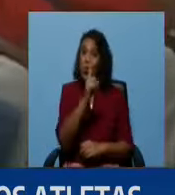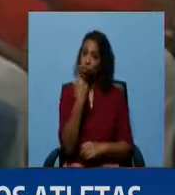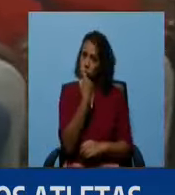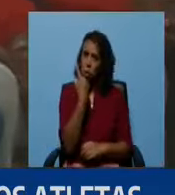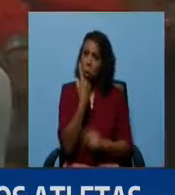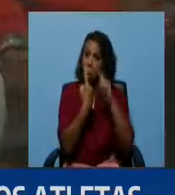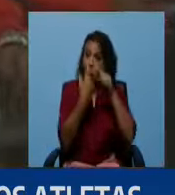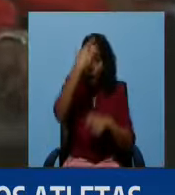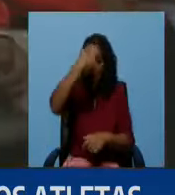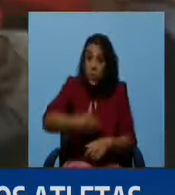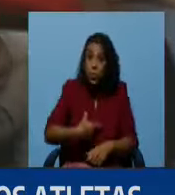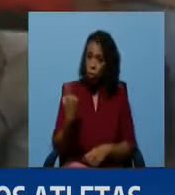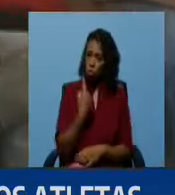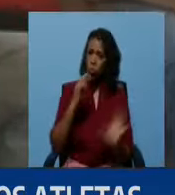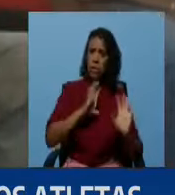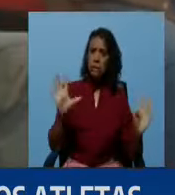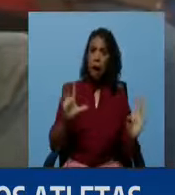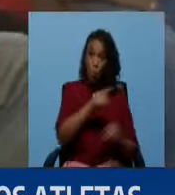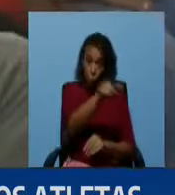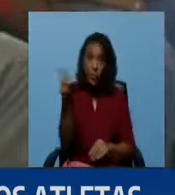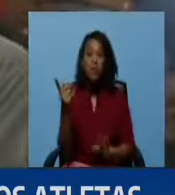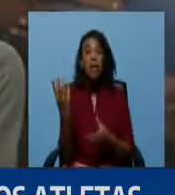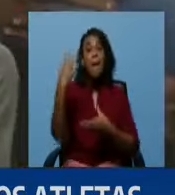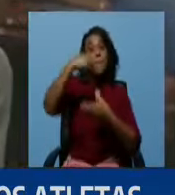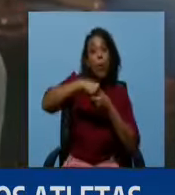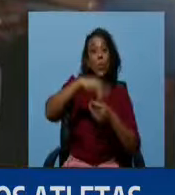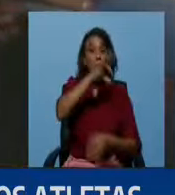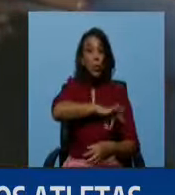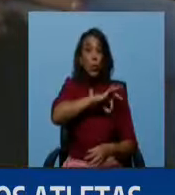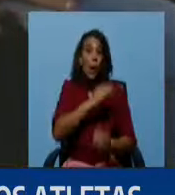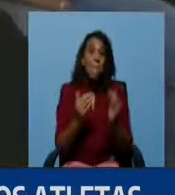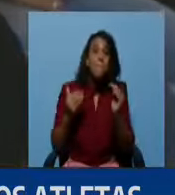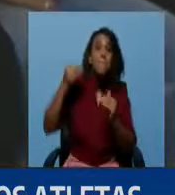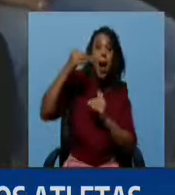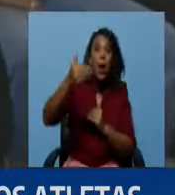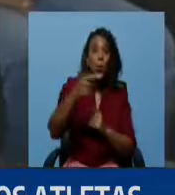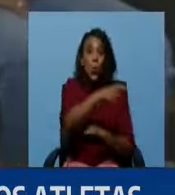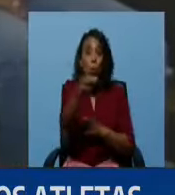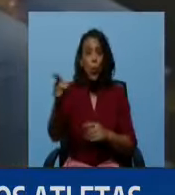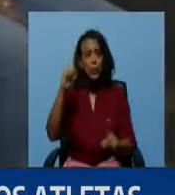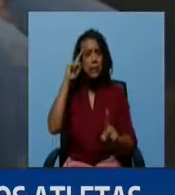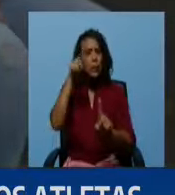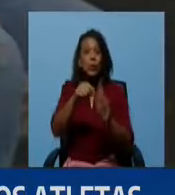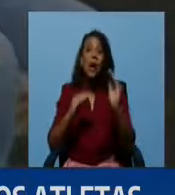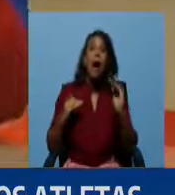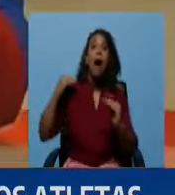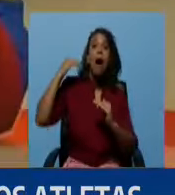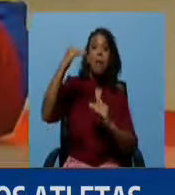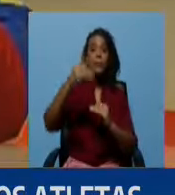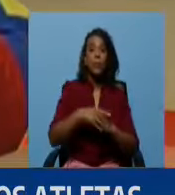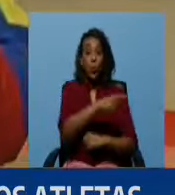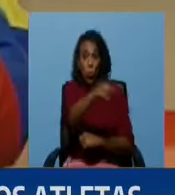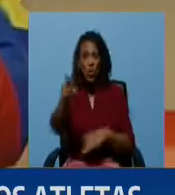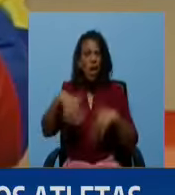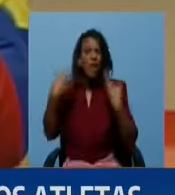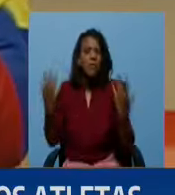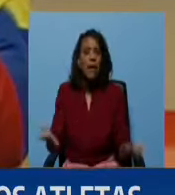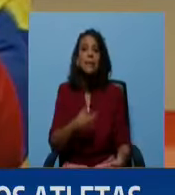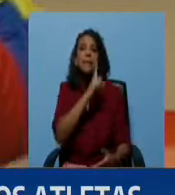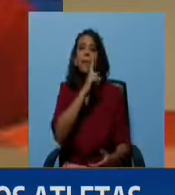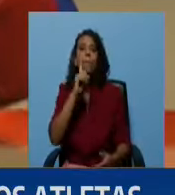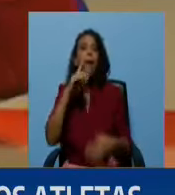en lo individual. Ustedes forman parte de algo mayor, de una causa superior. Y esa causa superior se